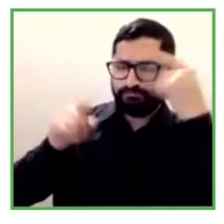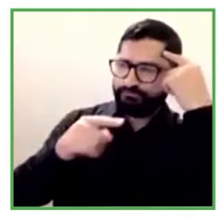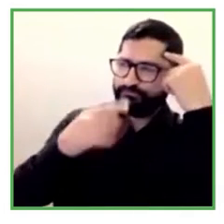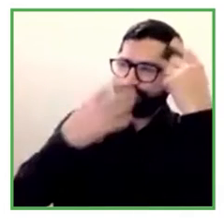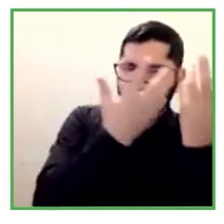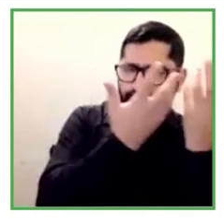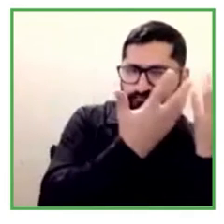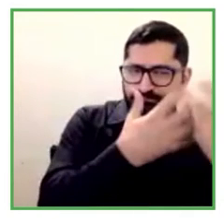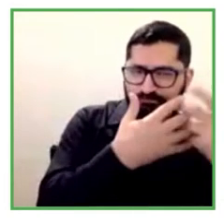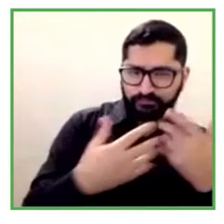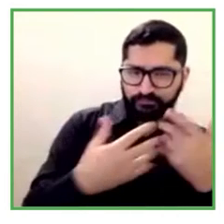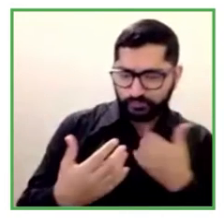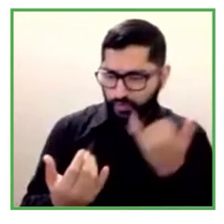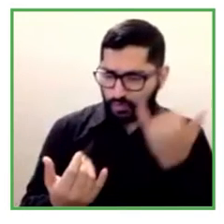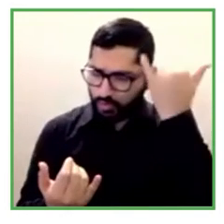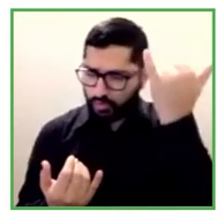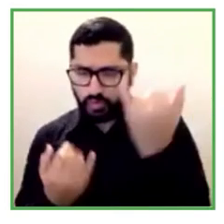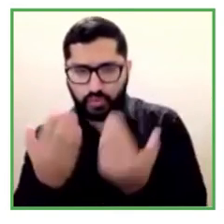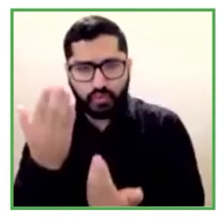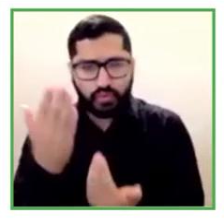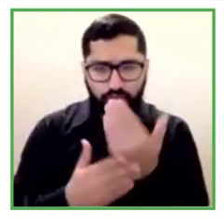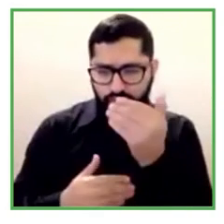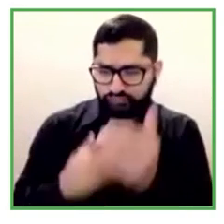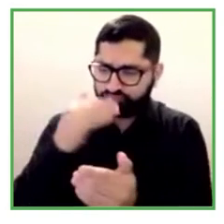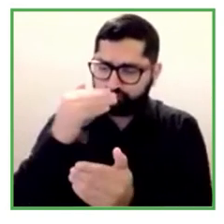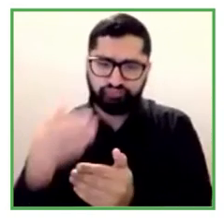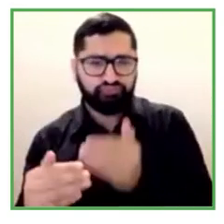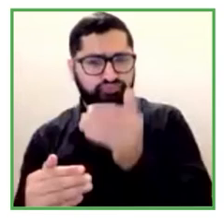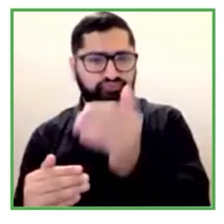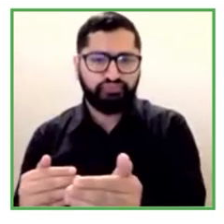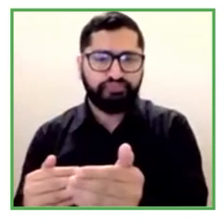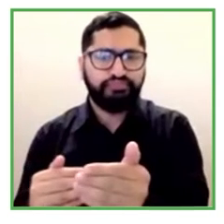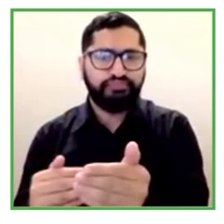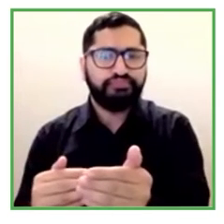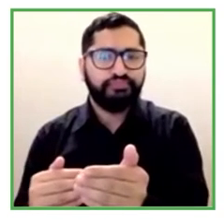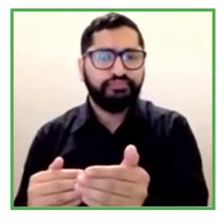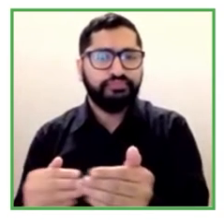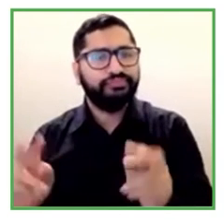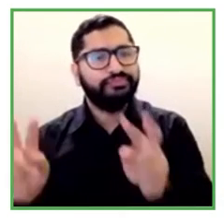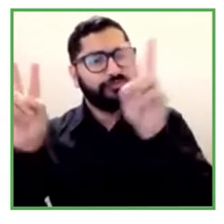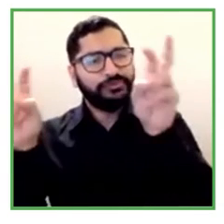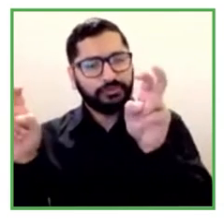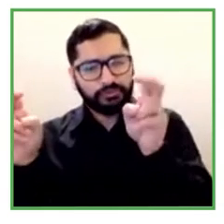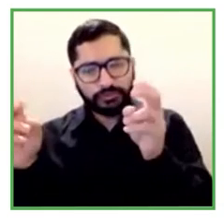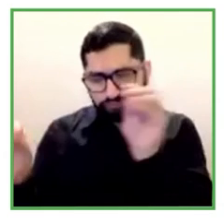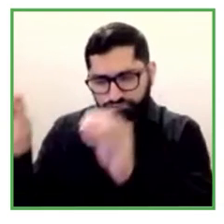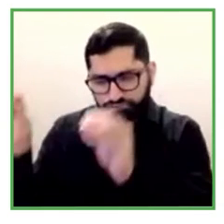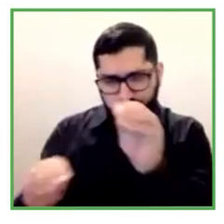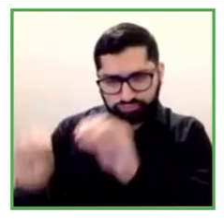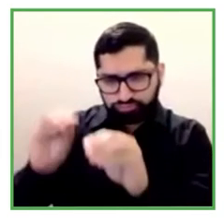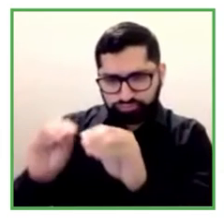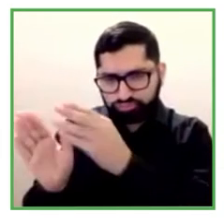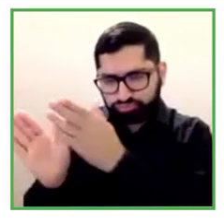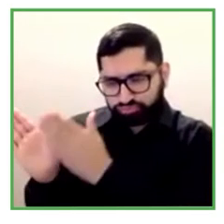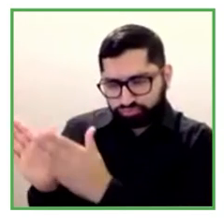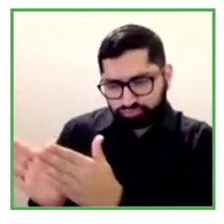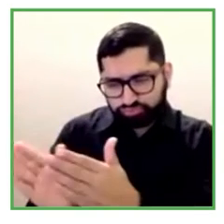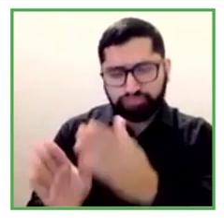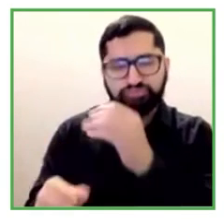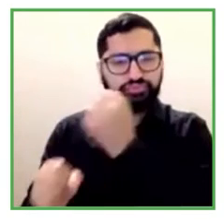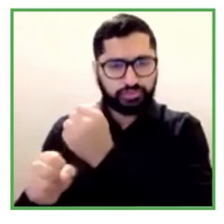procedimientos o elementos innovadores en el lugar de trabajo? Make and help you in this